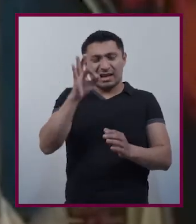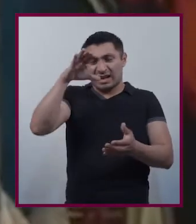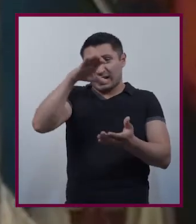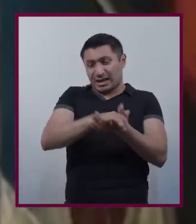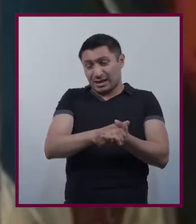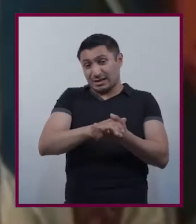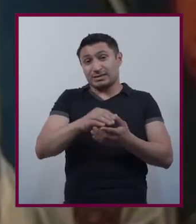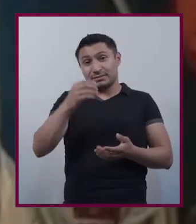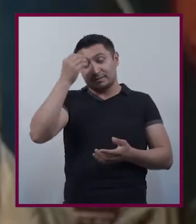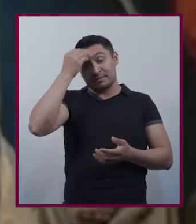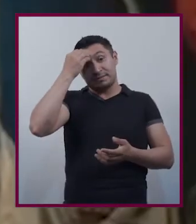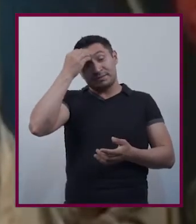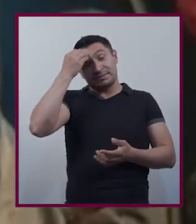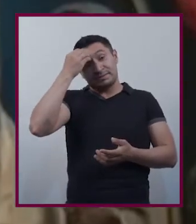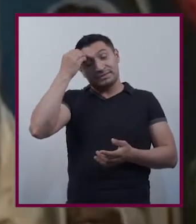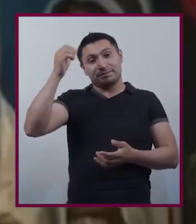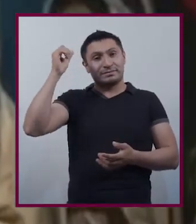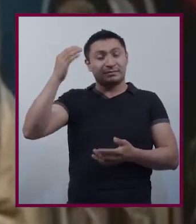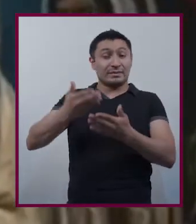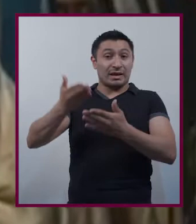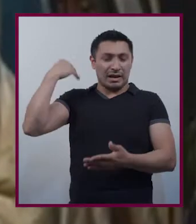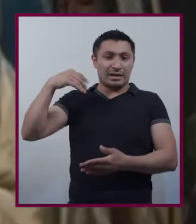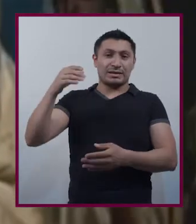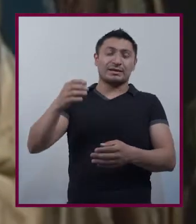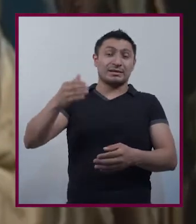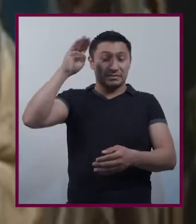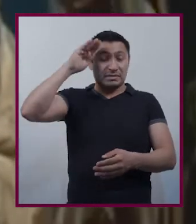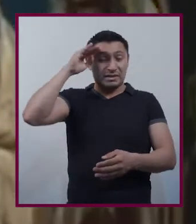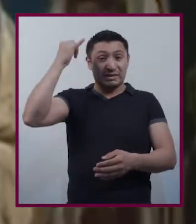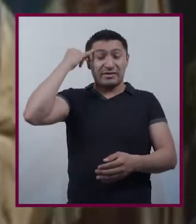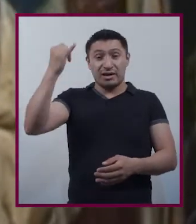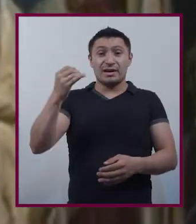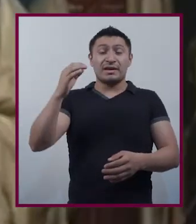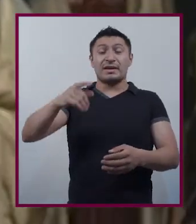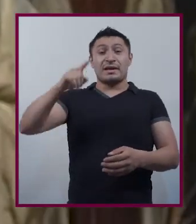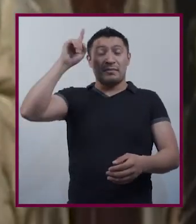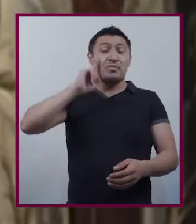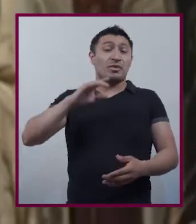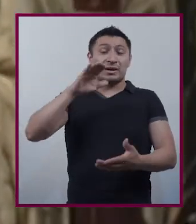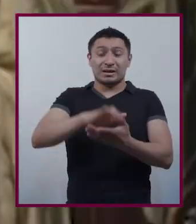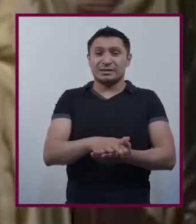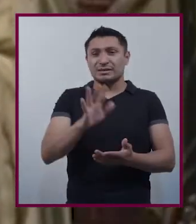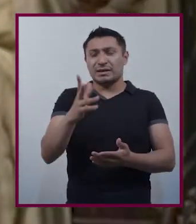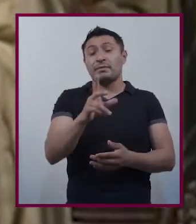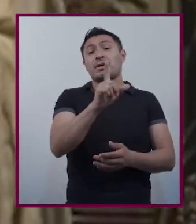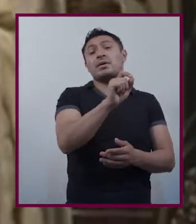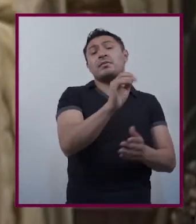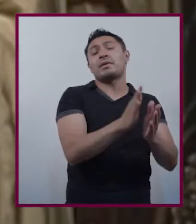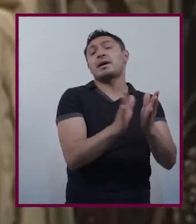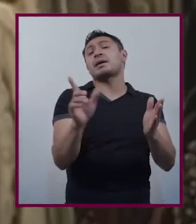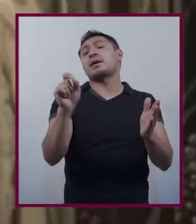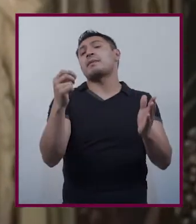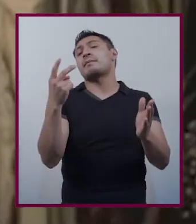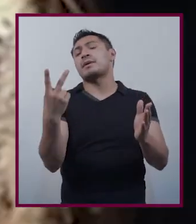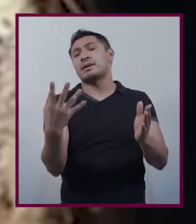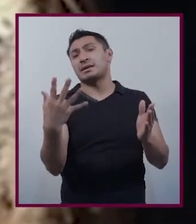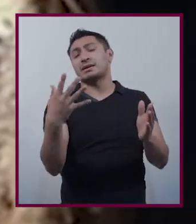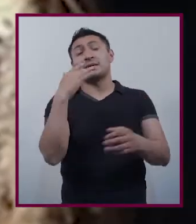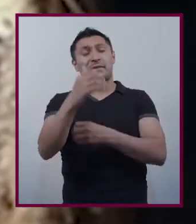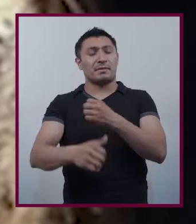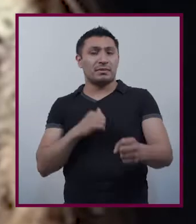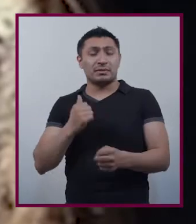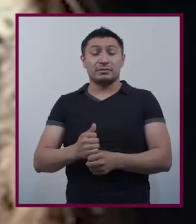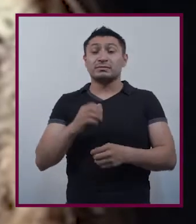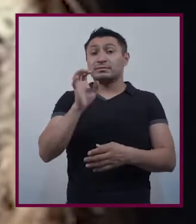En aquella época se pensaba que la edad apropiada para que una mujer se casara era entre los 20 y 25 años, por